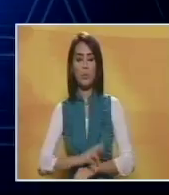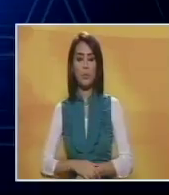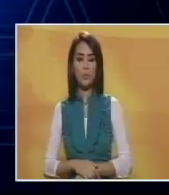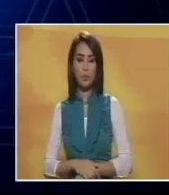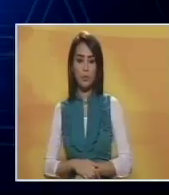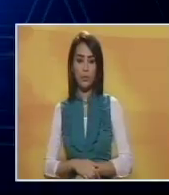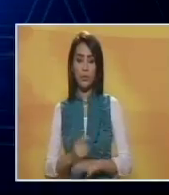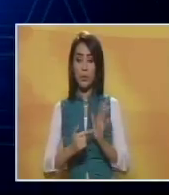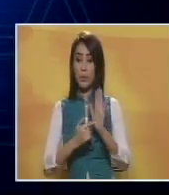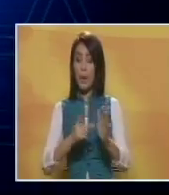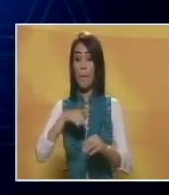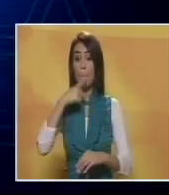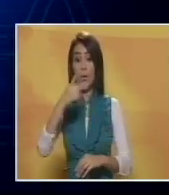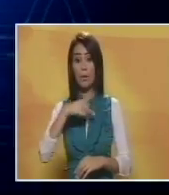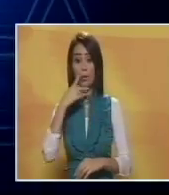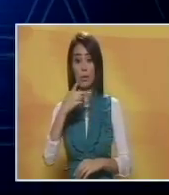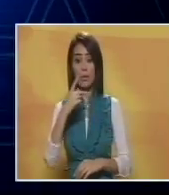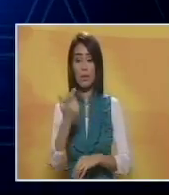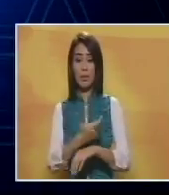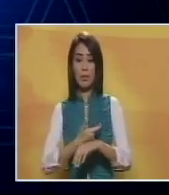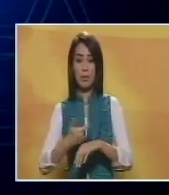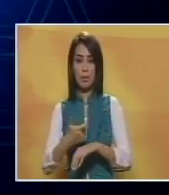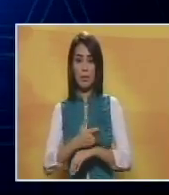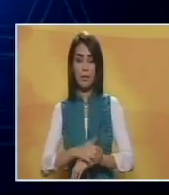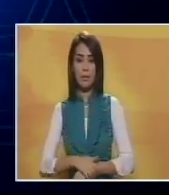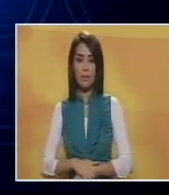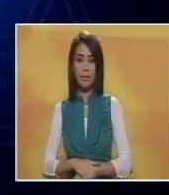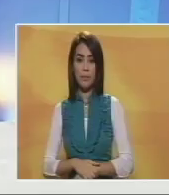justificar una política de gobierno.